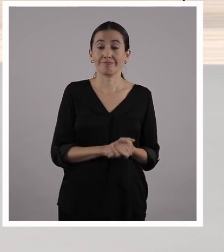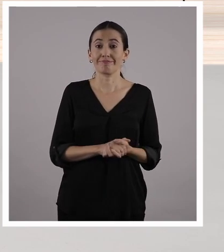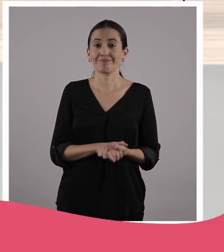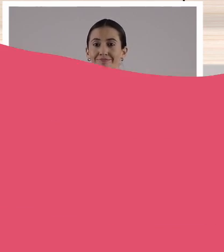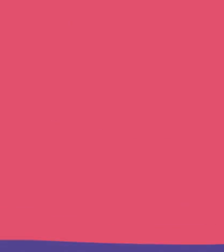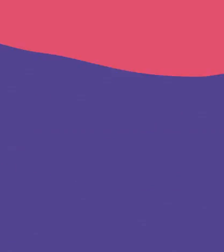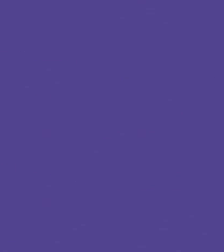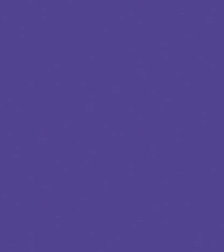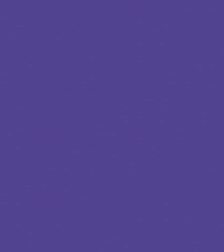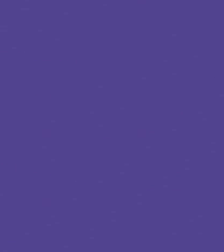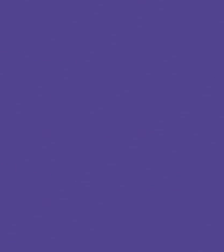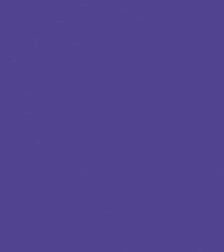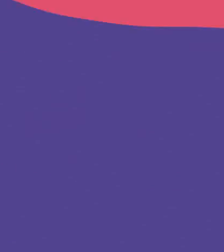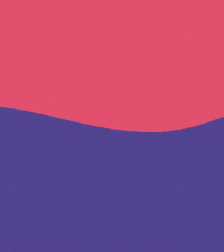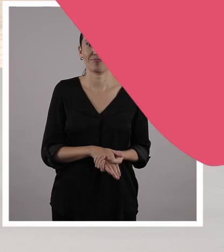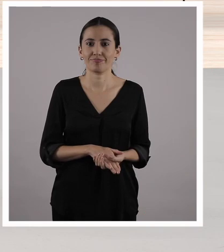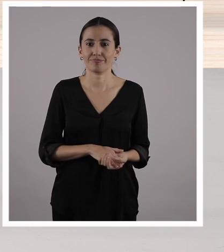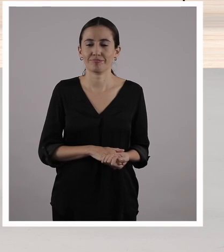una leyenda?